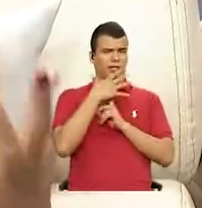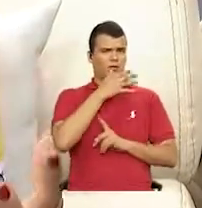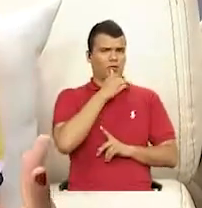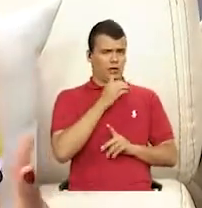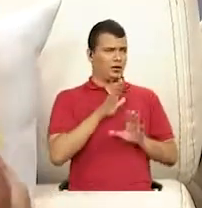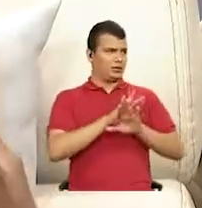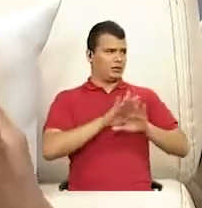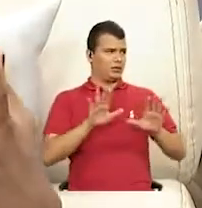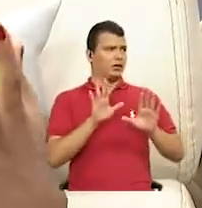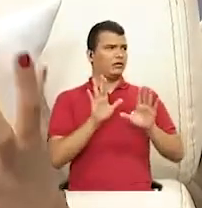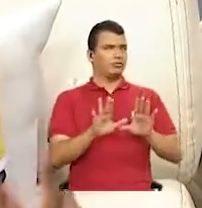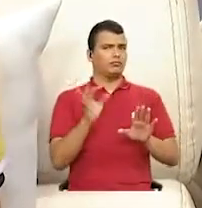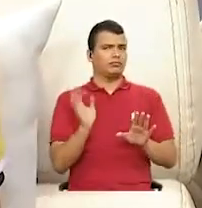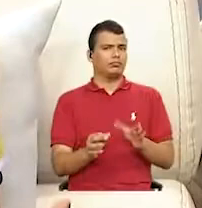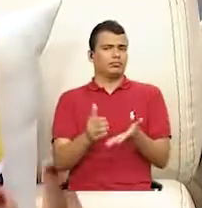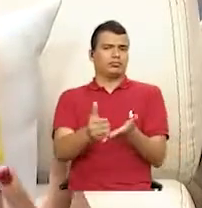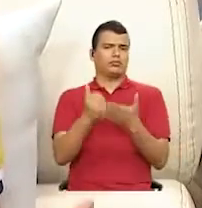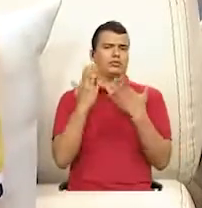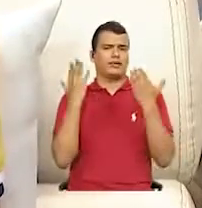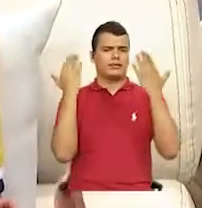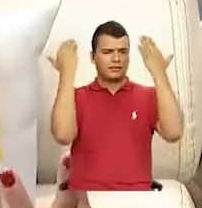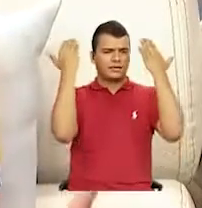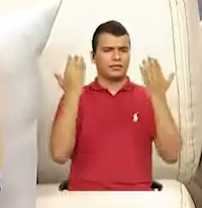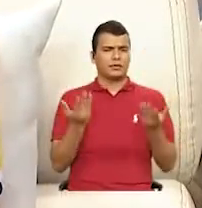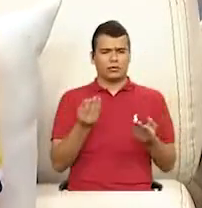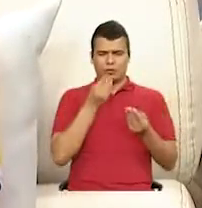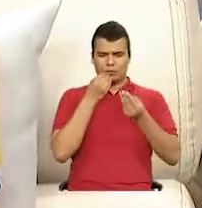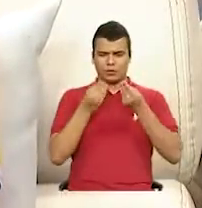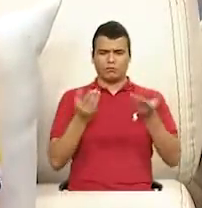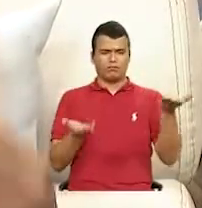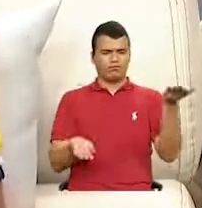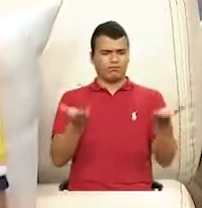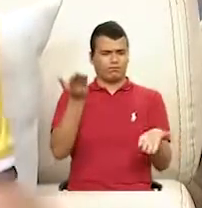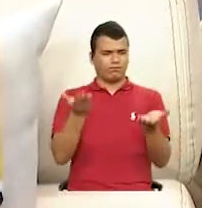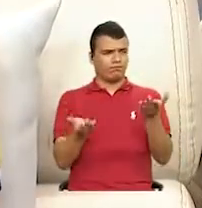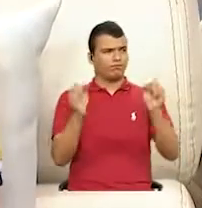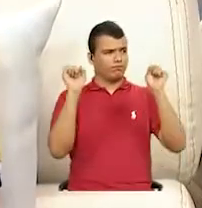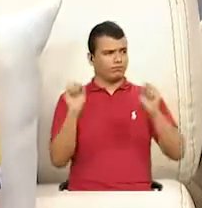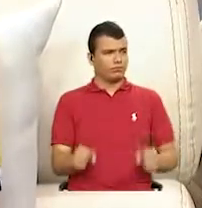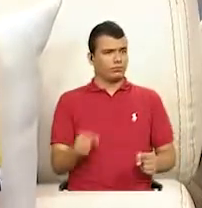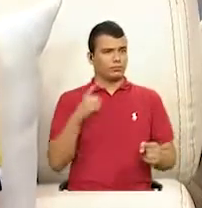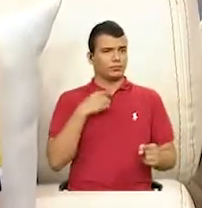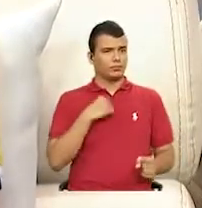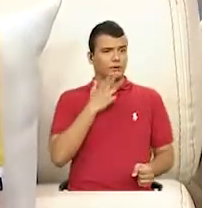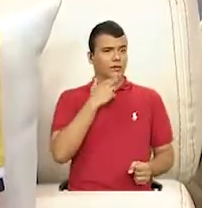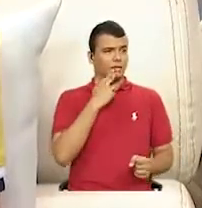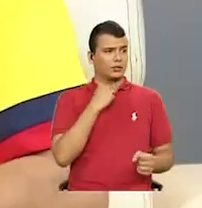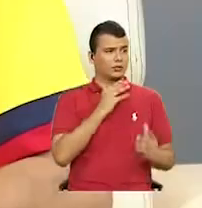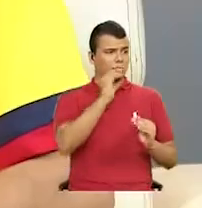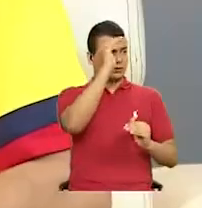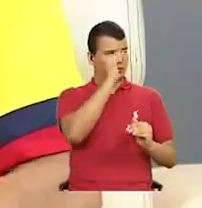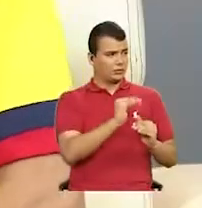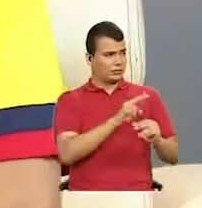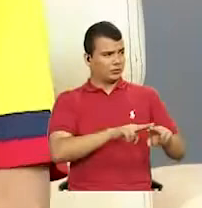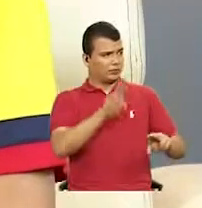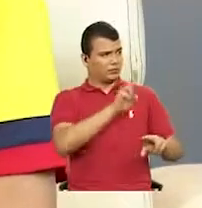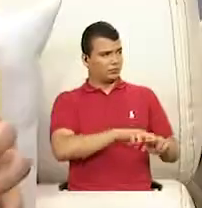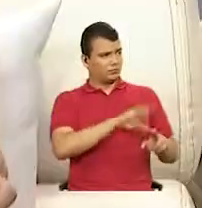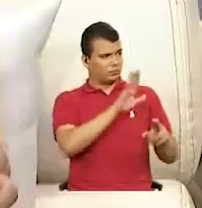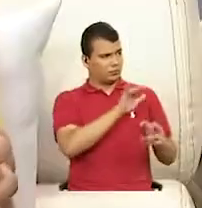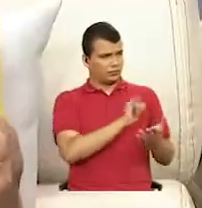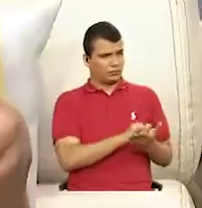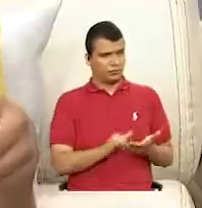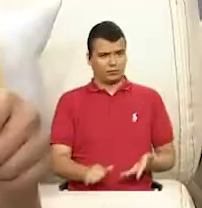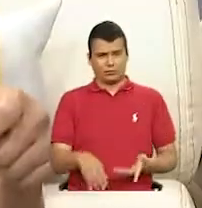que simplemente son una herramienta de una dieta equilibrada para reducir ese consumo del azúcar. ¿Pero cuáles, los naturales?